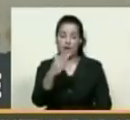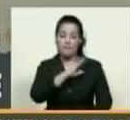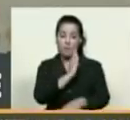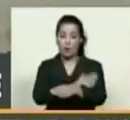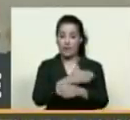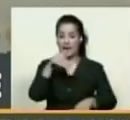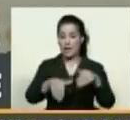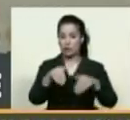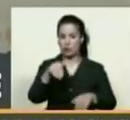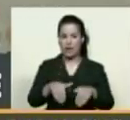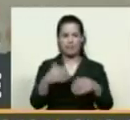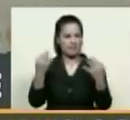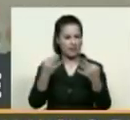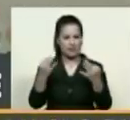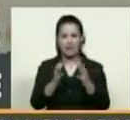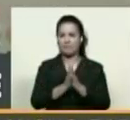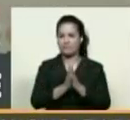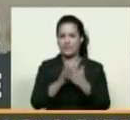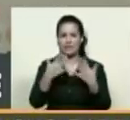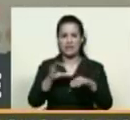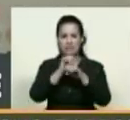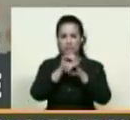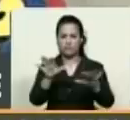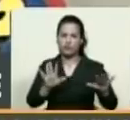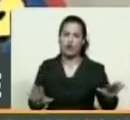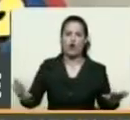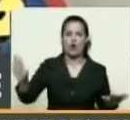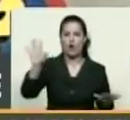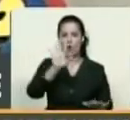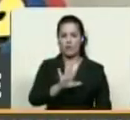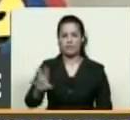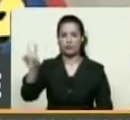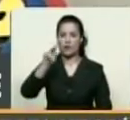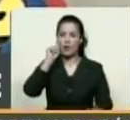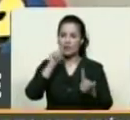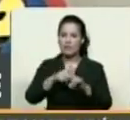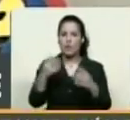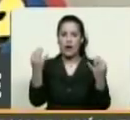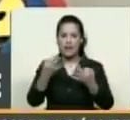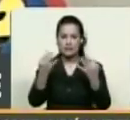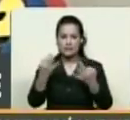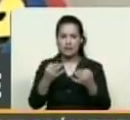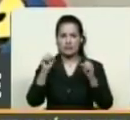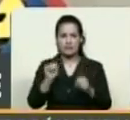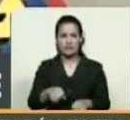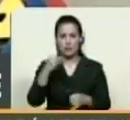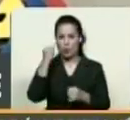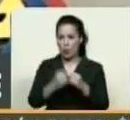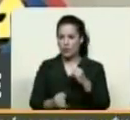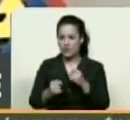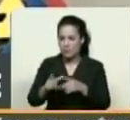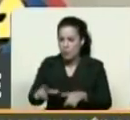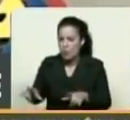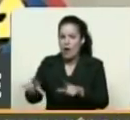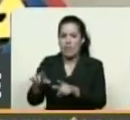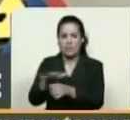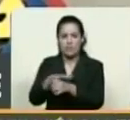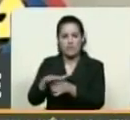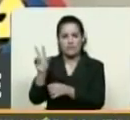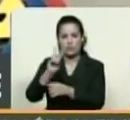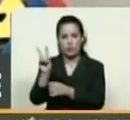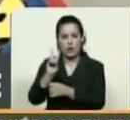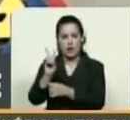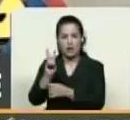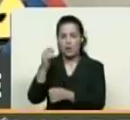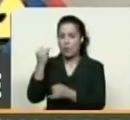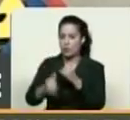Electoral está en todo el territorio nacional, obviamente, para poder garantizar en el último rincón del país lo